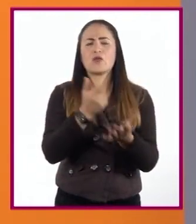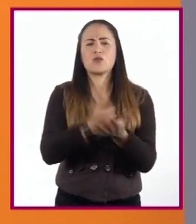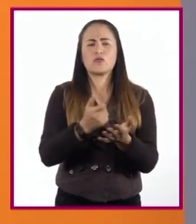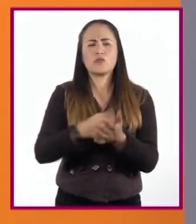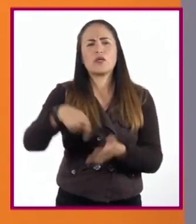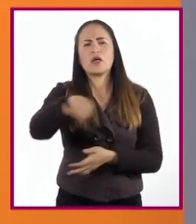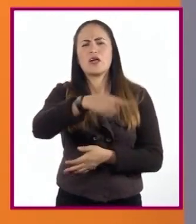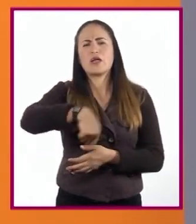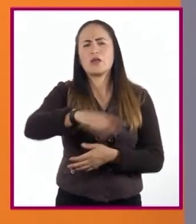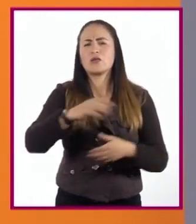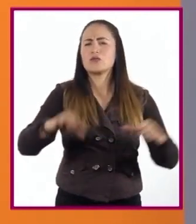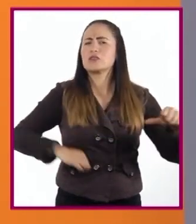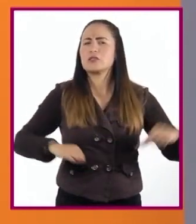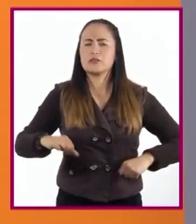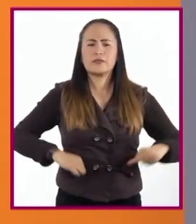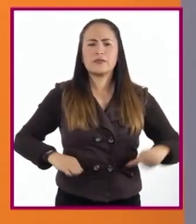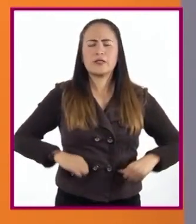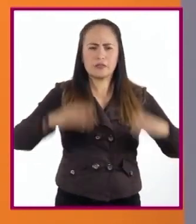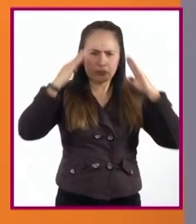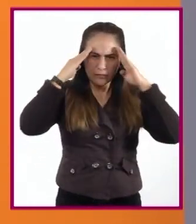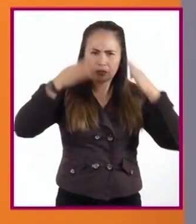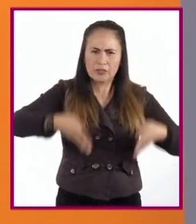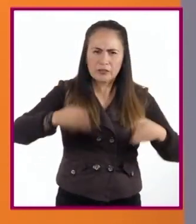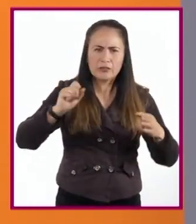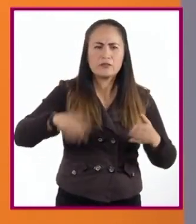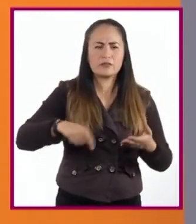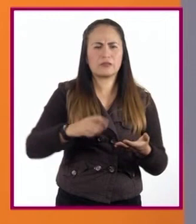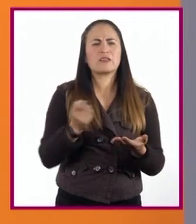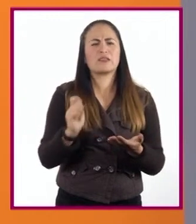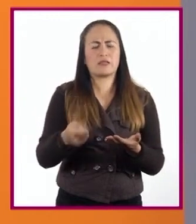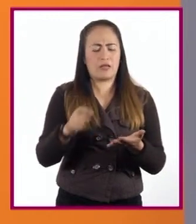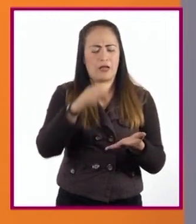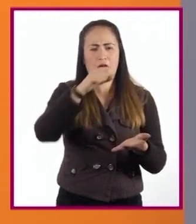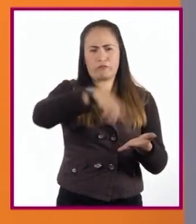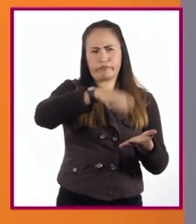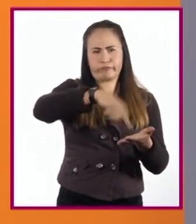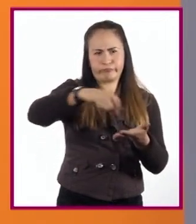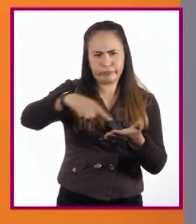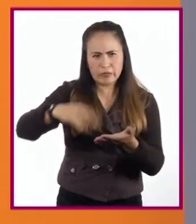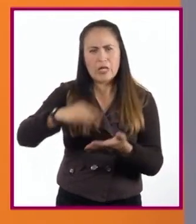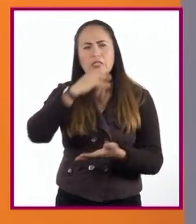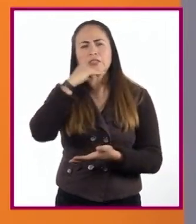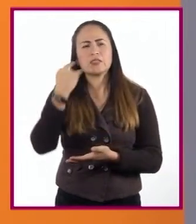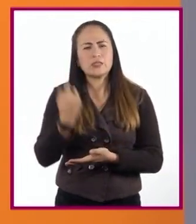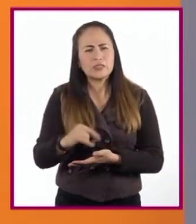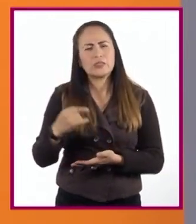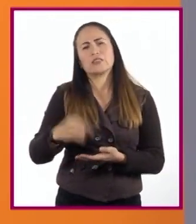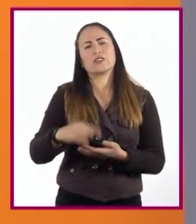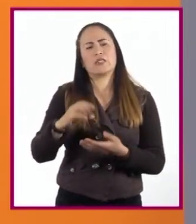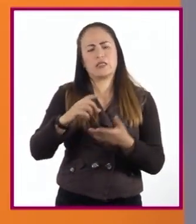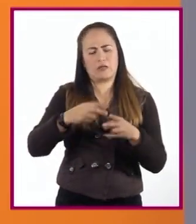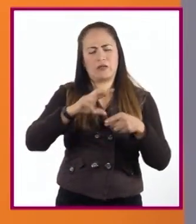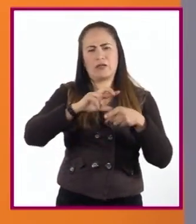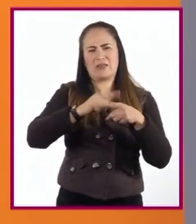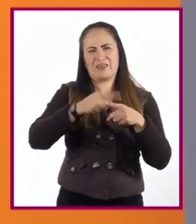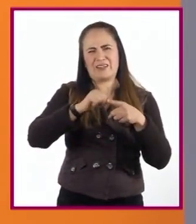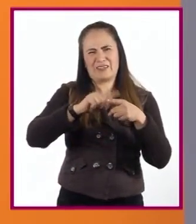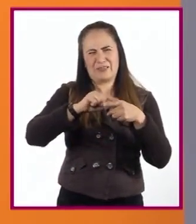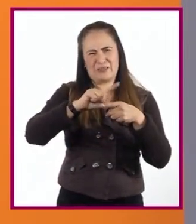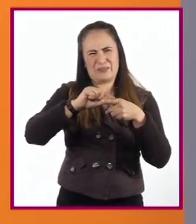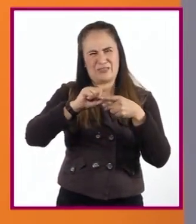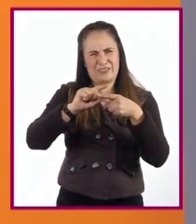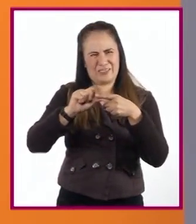de la cultura cuicuilca fueron la agricultura, con la siembra del chile, calabaza, chícharo y maíz,